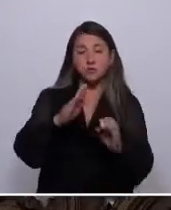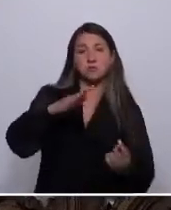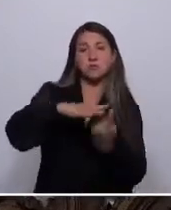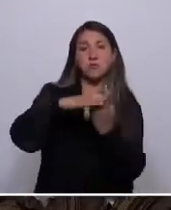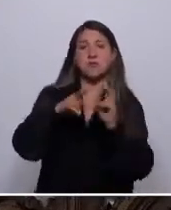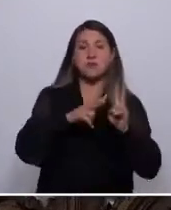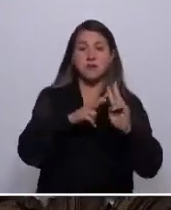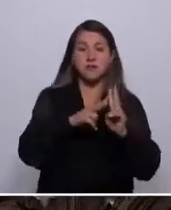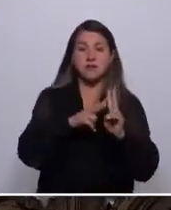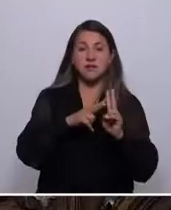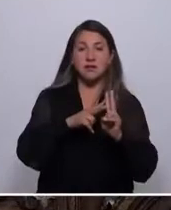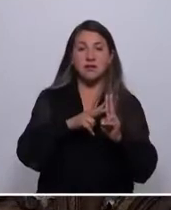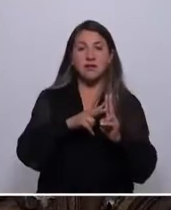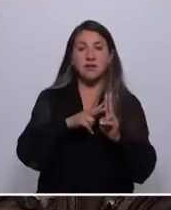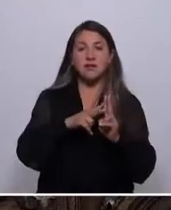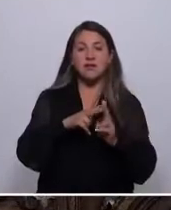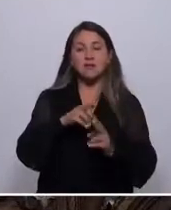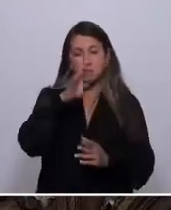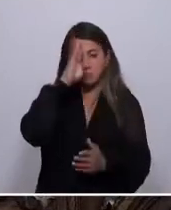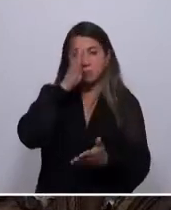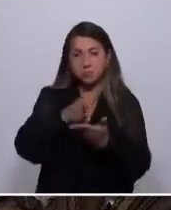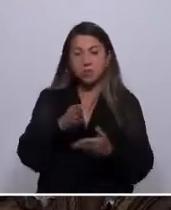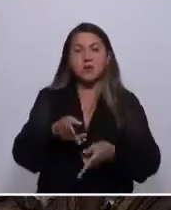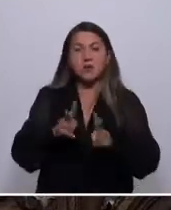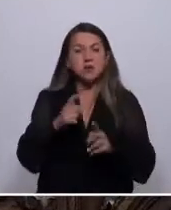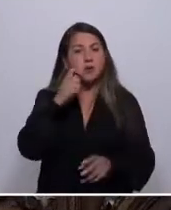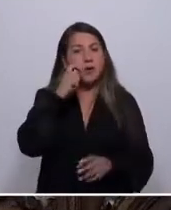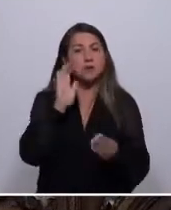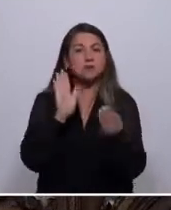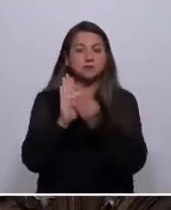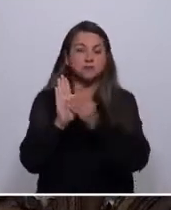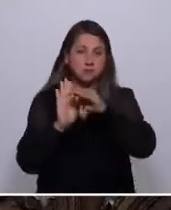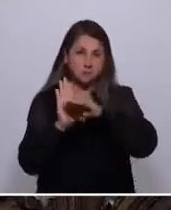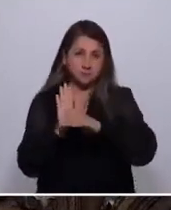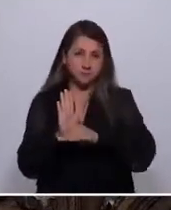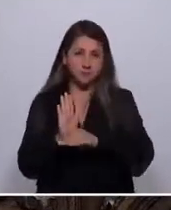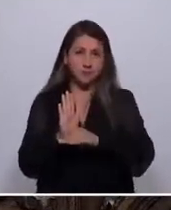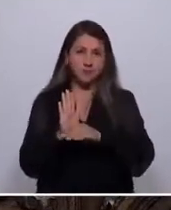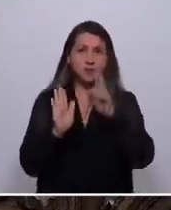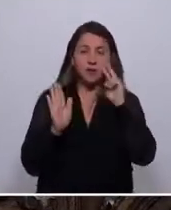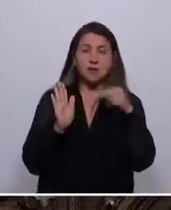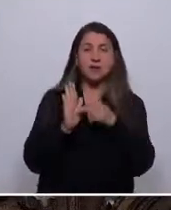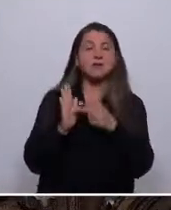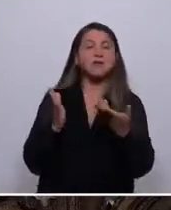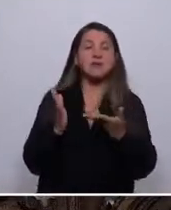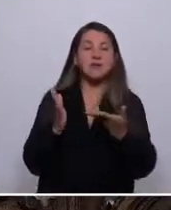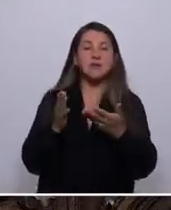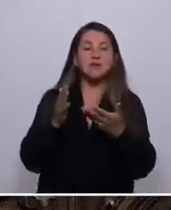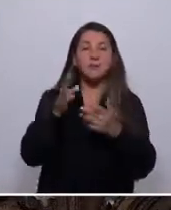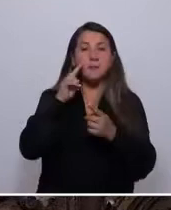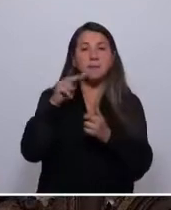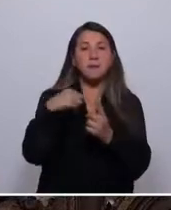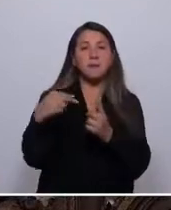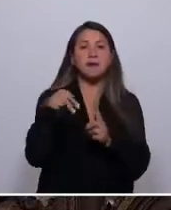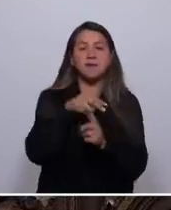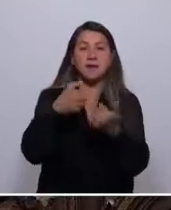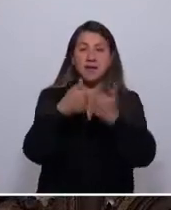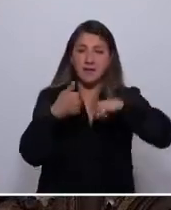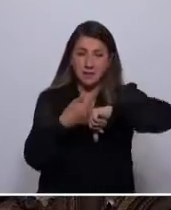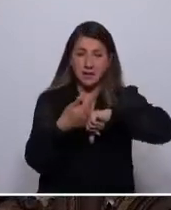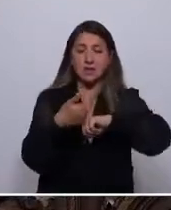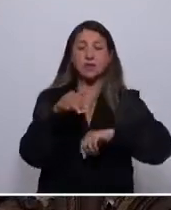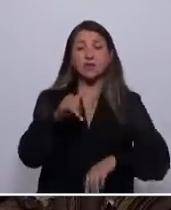en el respeto irrestricto de los derechos humanos y que estará atravesada por una perspectiva de género. Decidió también que en ella asumiremos